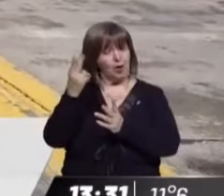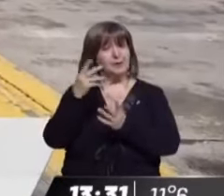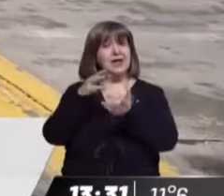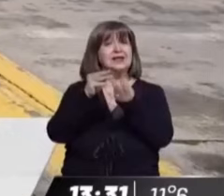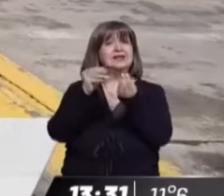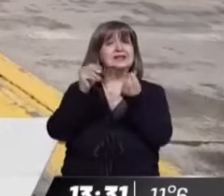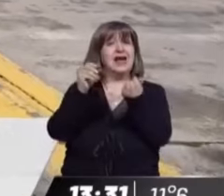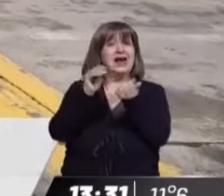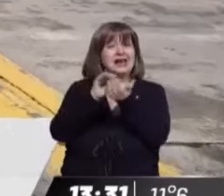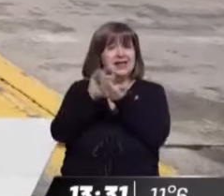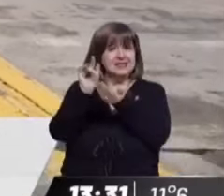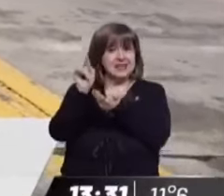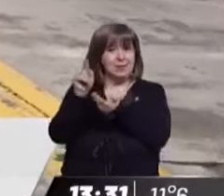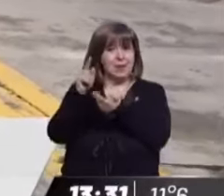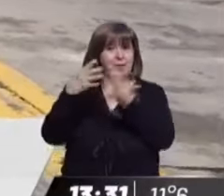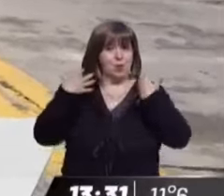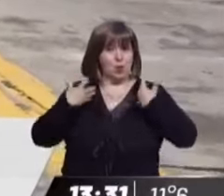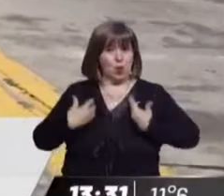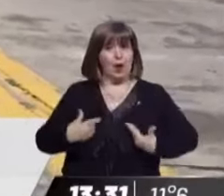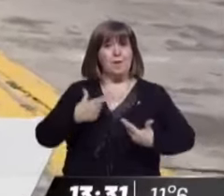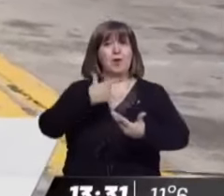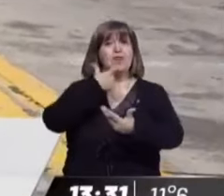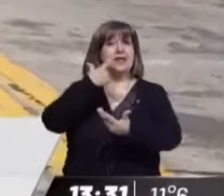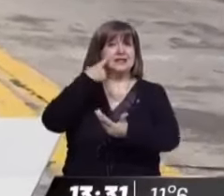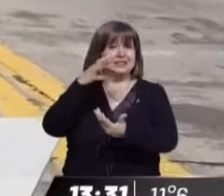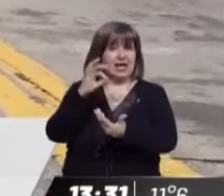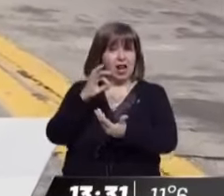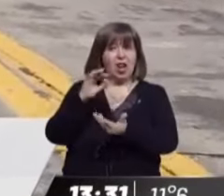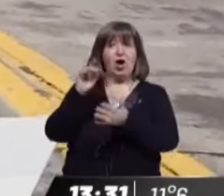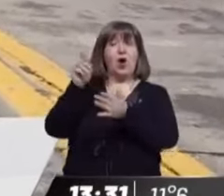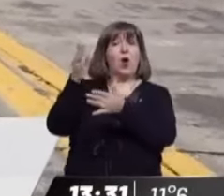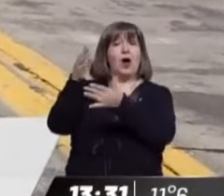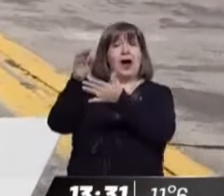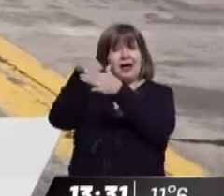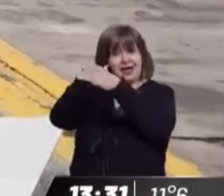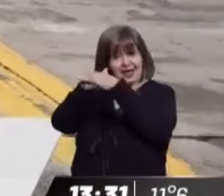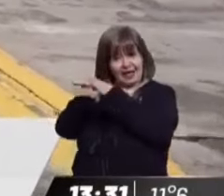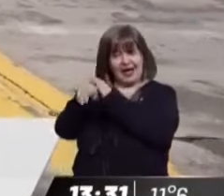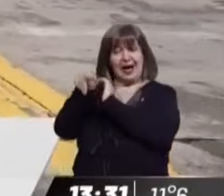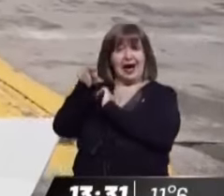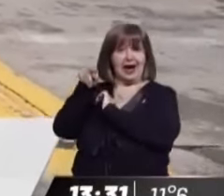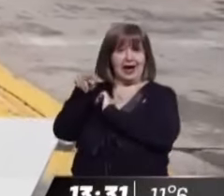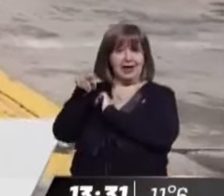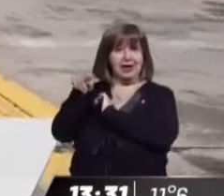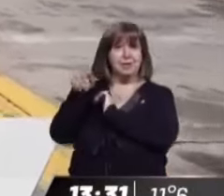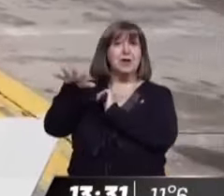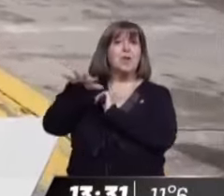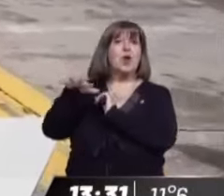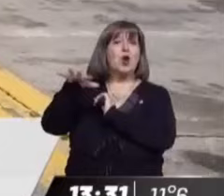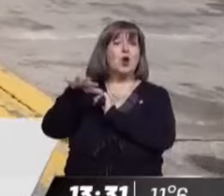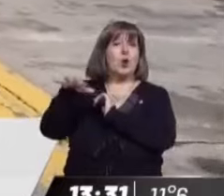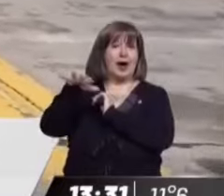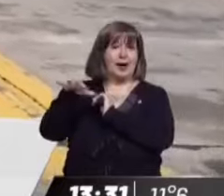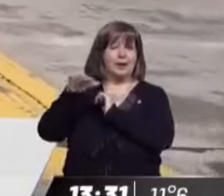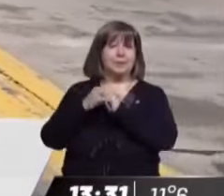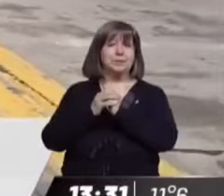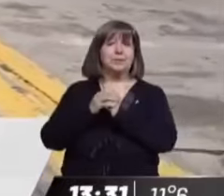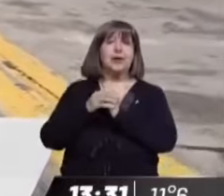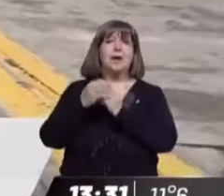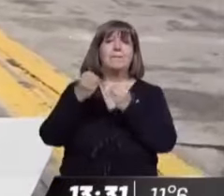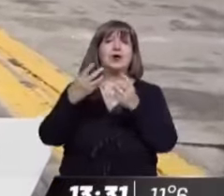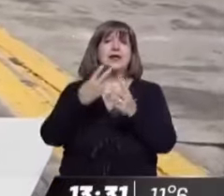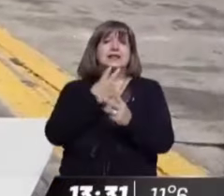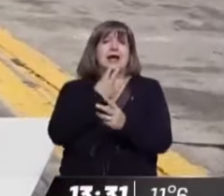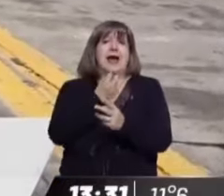sienten sentís la energía Chicho o estoy hablando cosas acá me dic cosas irreproducible